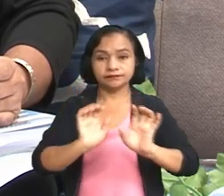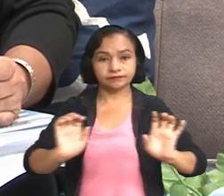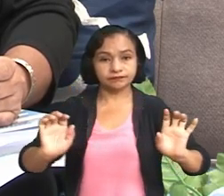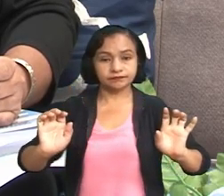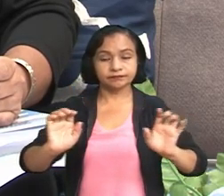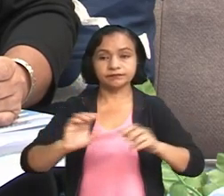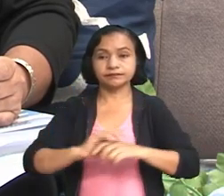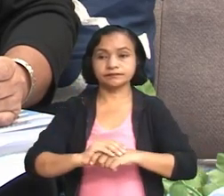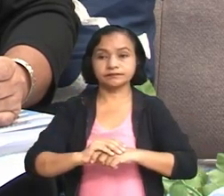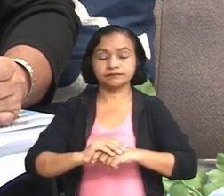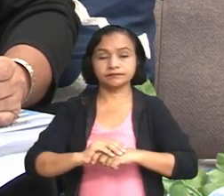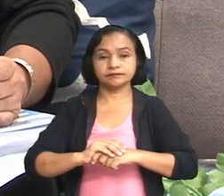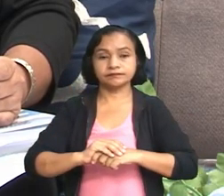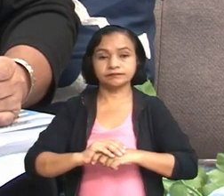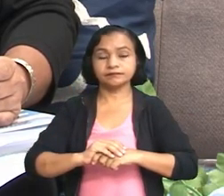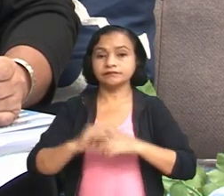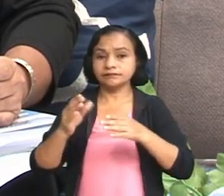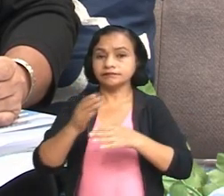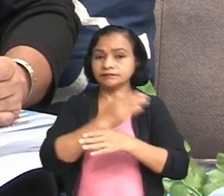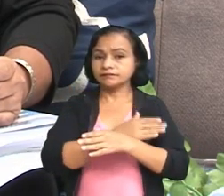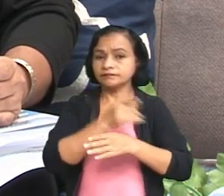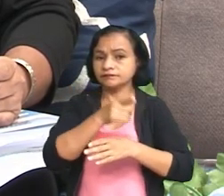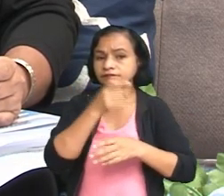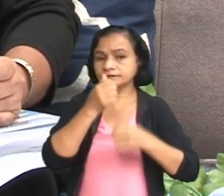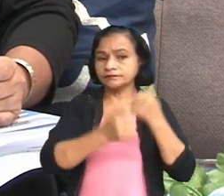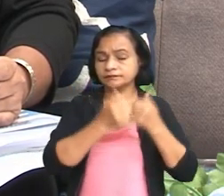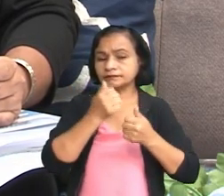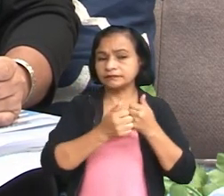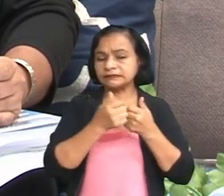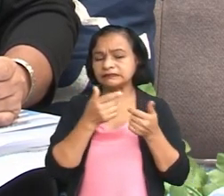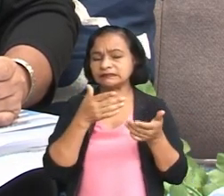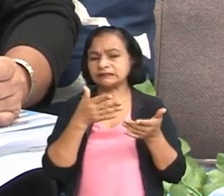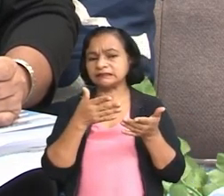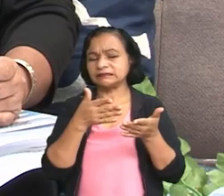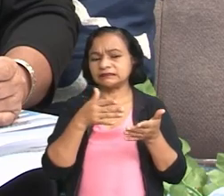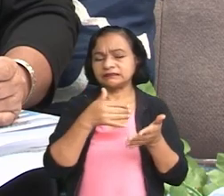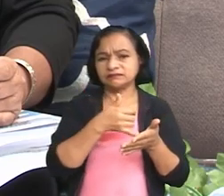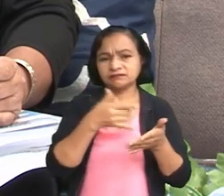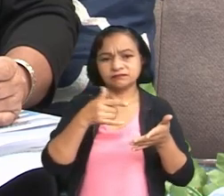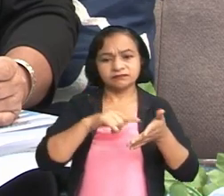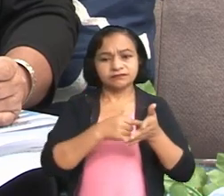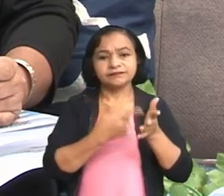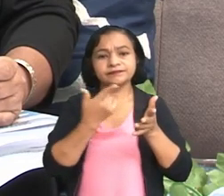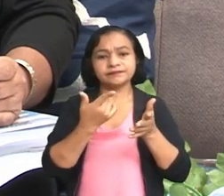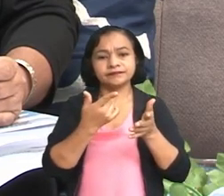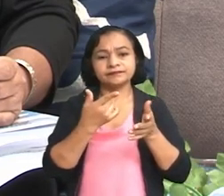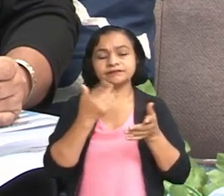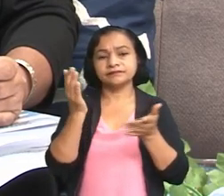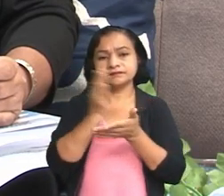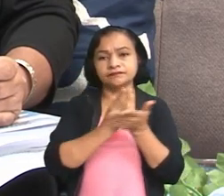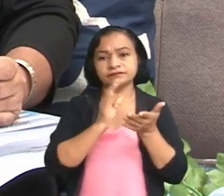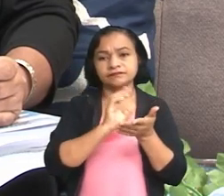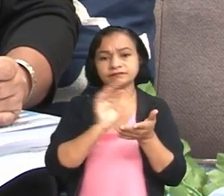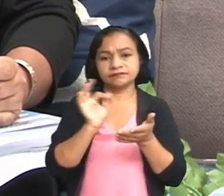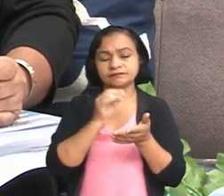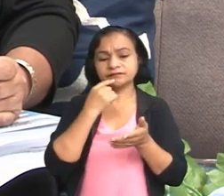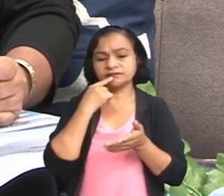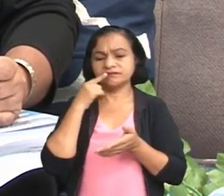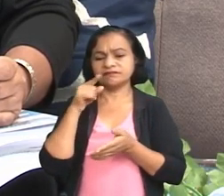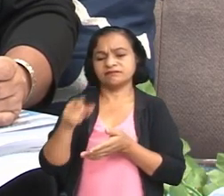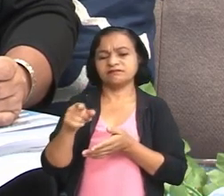que tienen problemas de conducta incluso en los barrios y que son de alguna manera tipificados